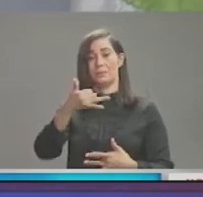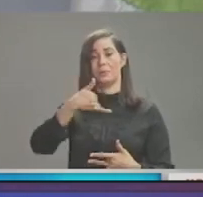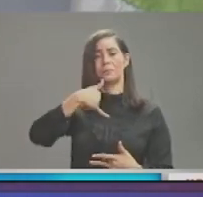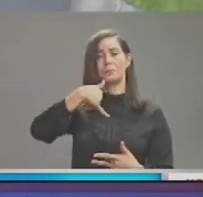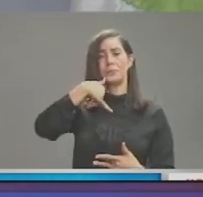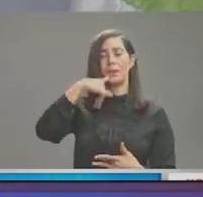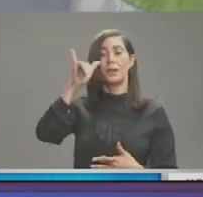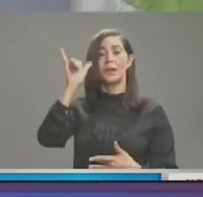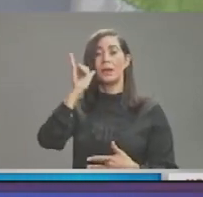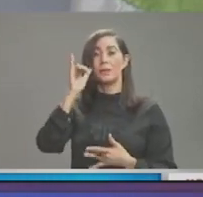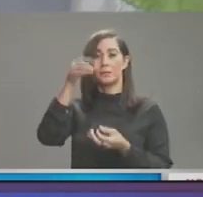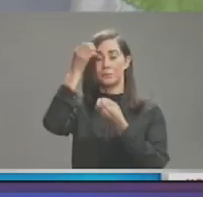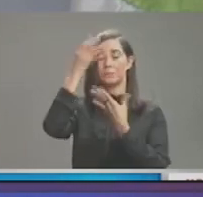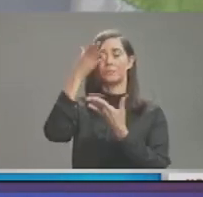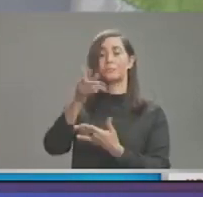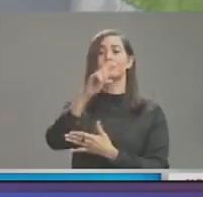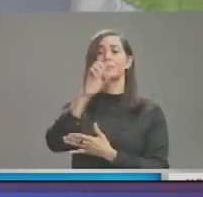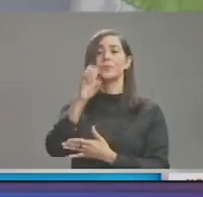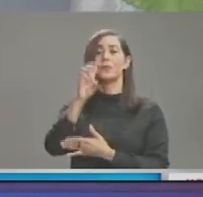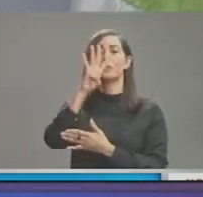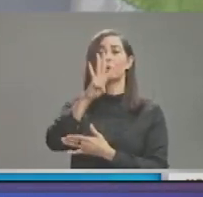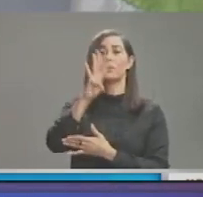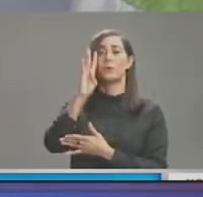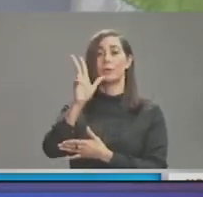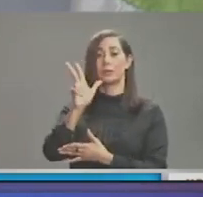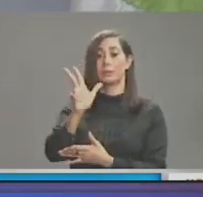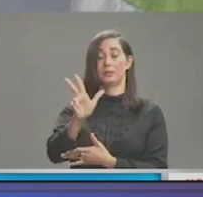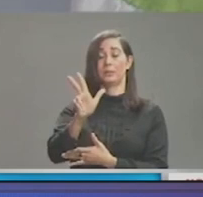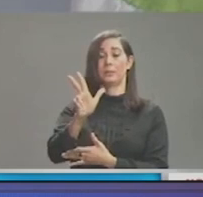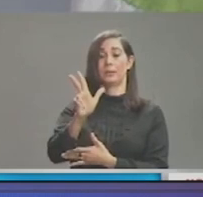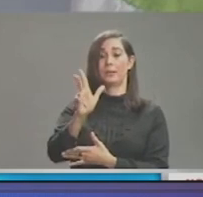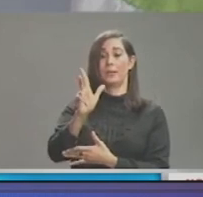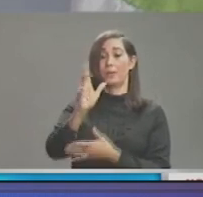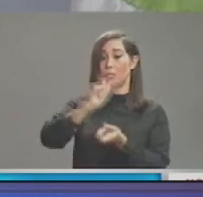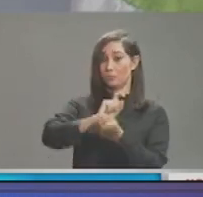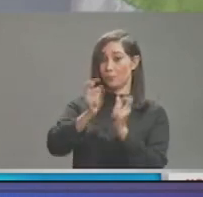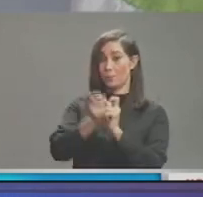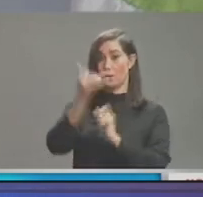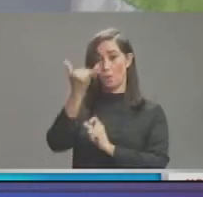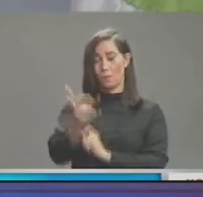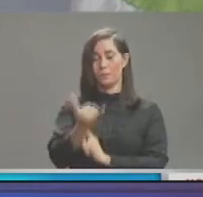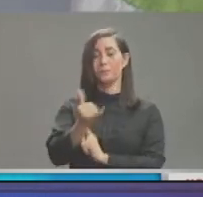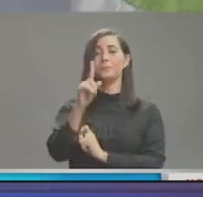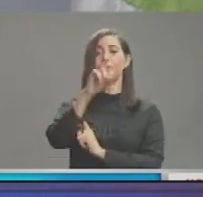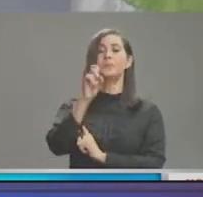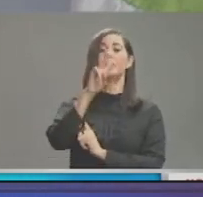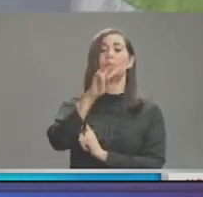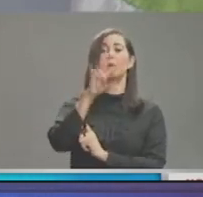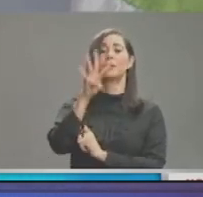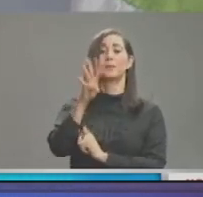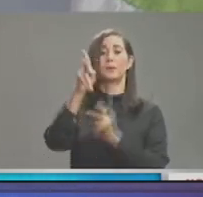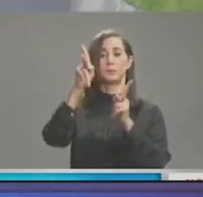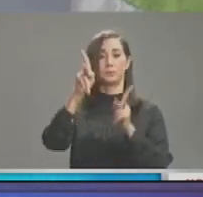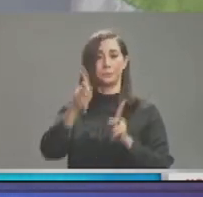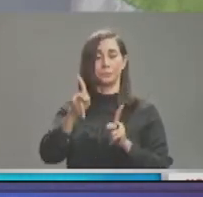parte de Rafael Sánchez Cárdenas, ministro de Salud Pública, donde detalla